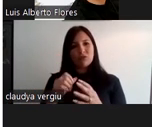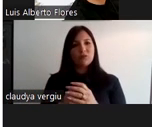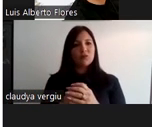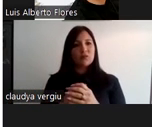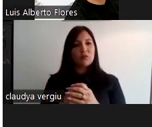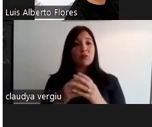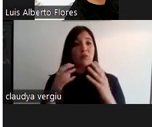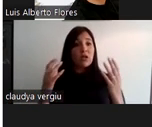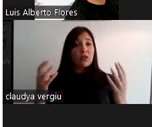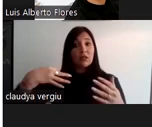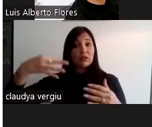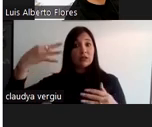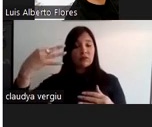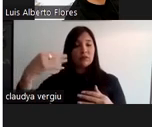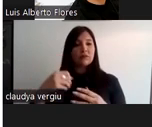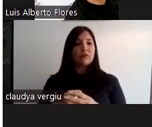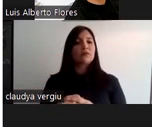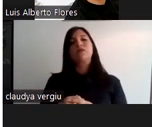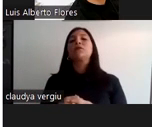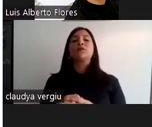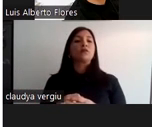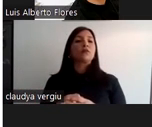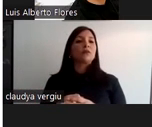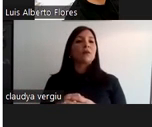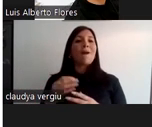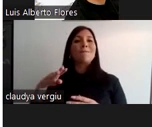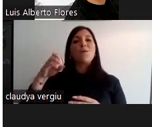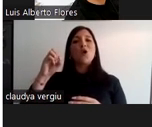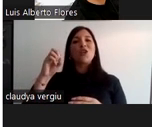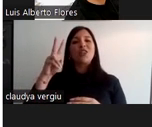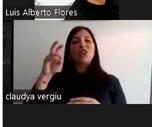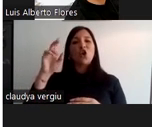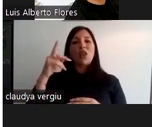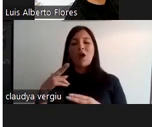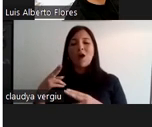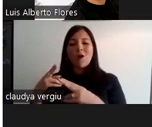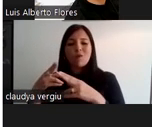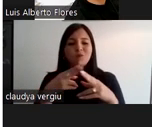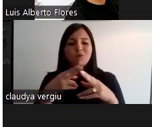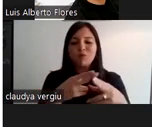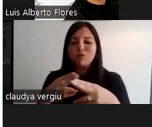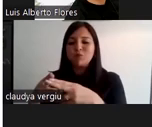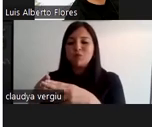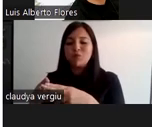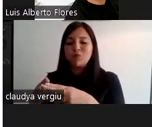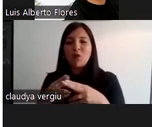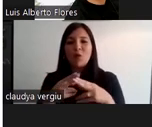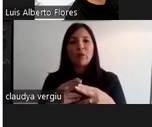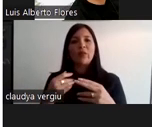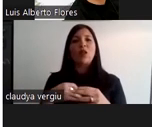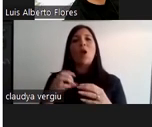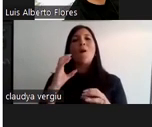En tercer lugar que es un tema ya más empresarial es el monitore una de las mejores maneras de promoción no a través